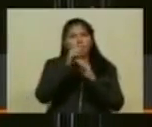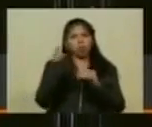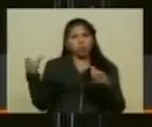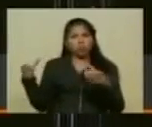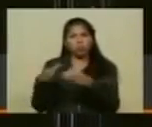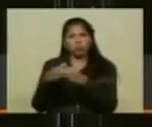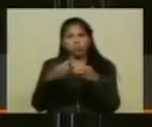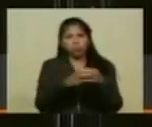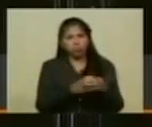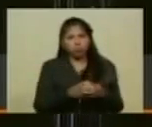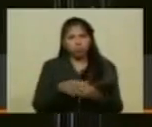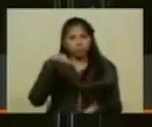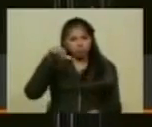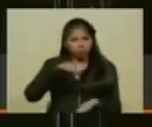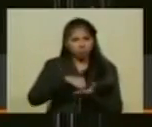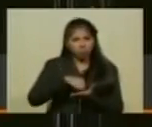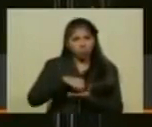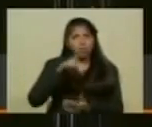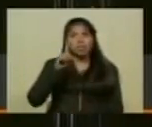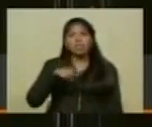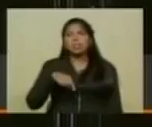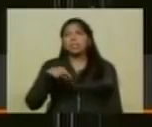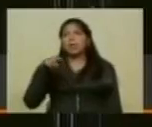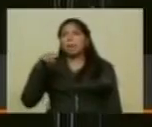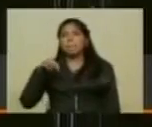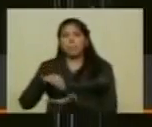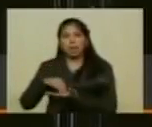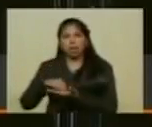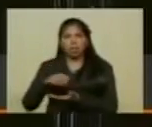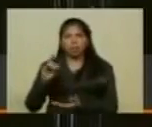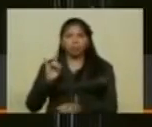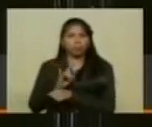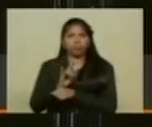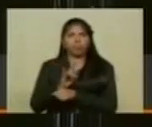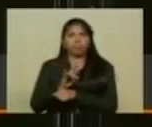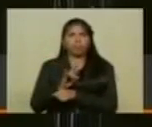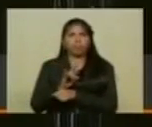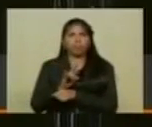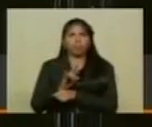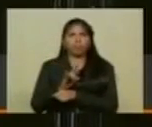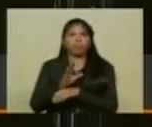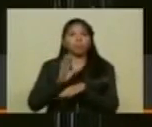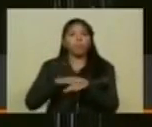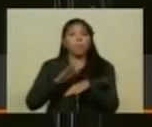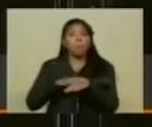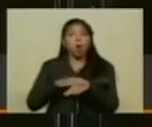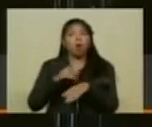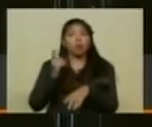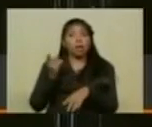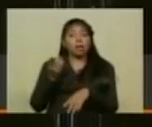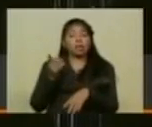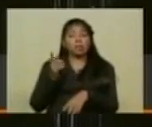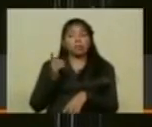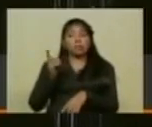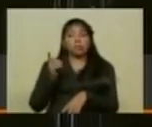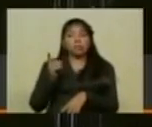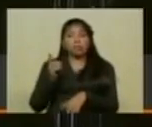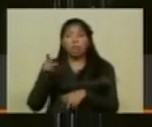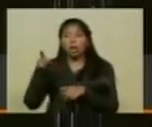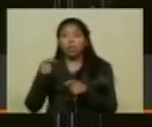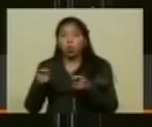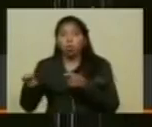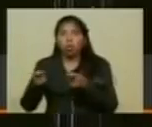de la capital y de Miranda, no asistieron a la reunión porque tenían que estar